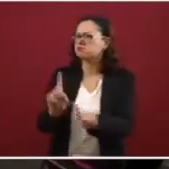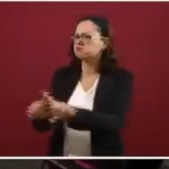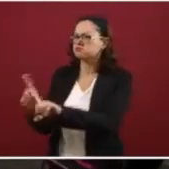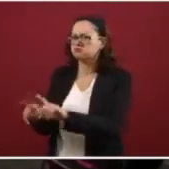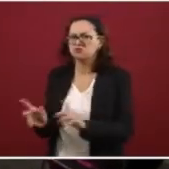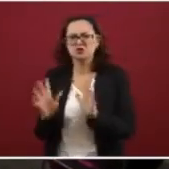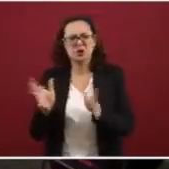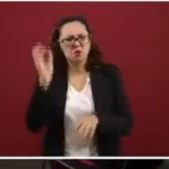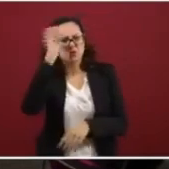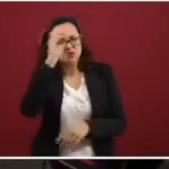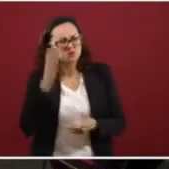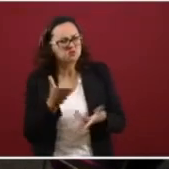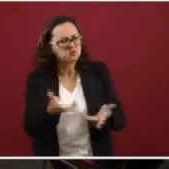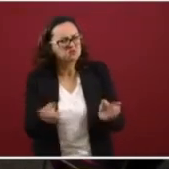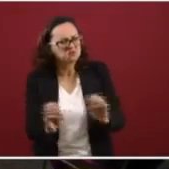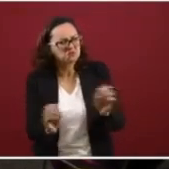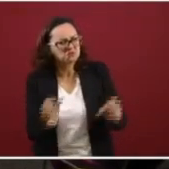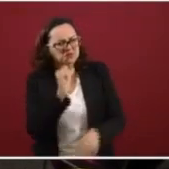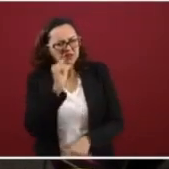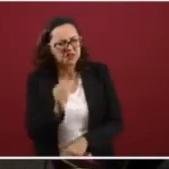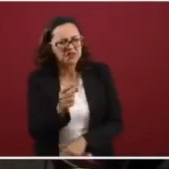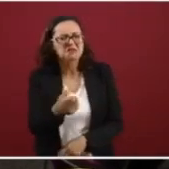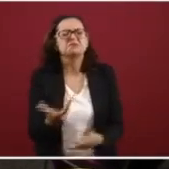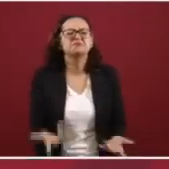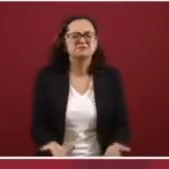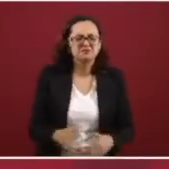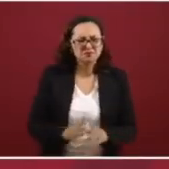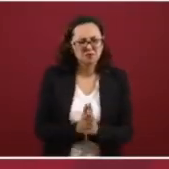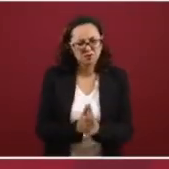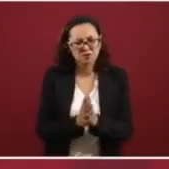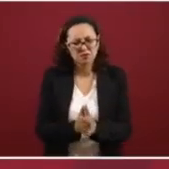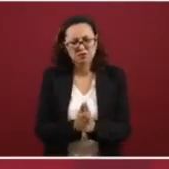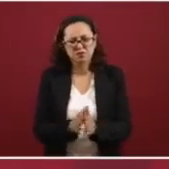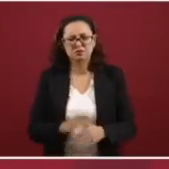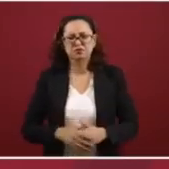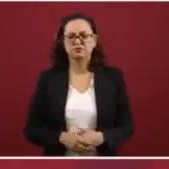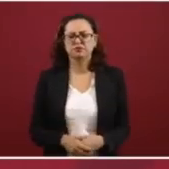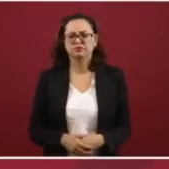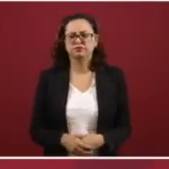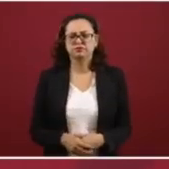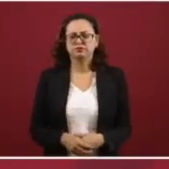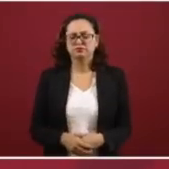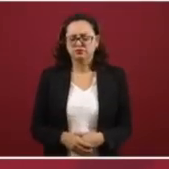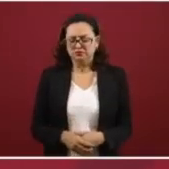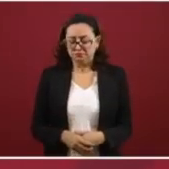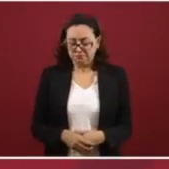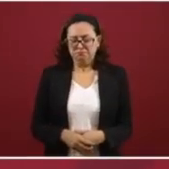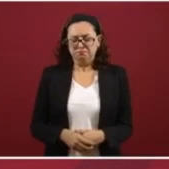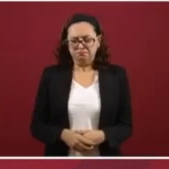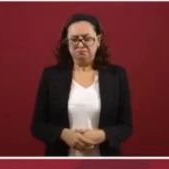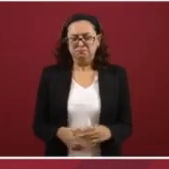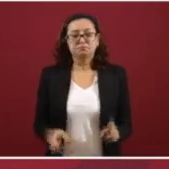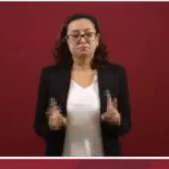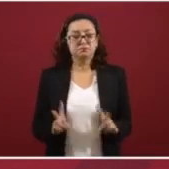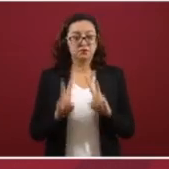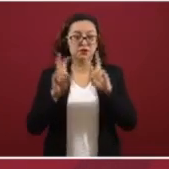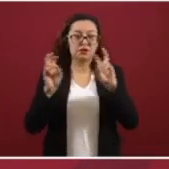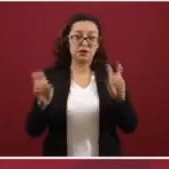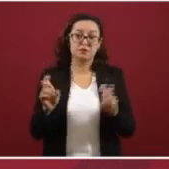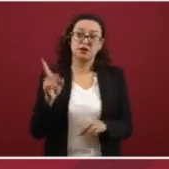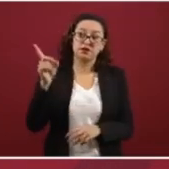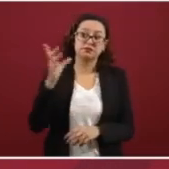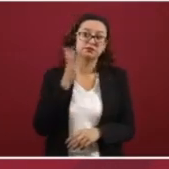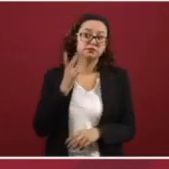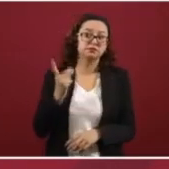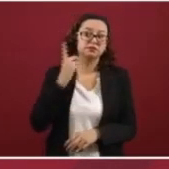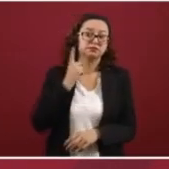malas interpretaciones. Es un asunto que tiene que ver con el Congreso local y debe de resolver